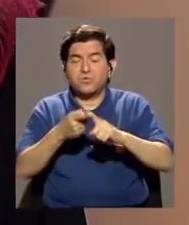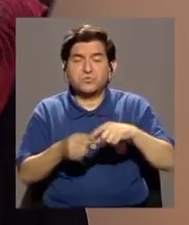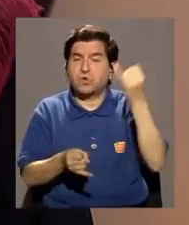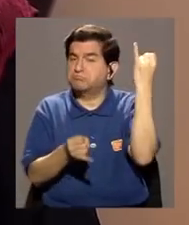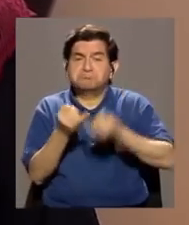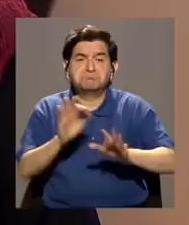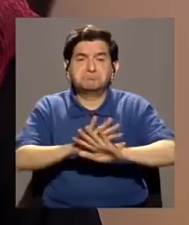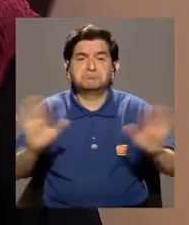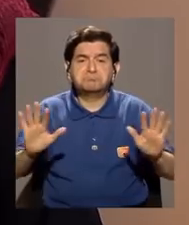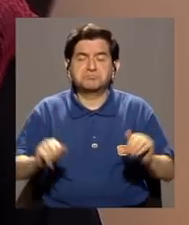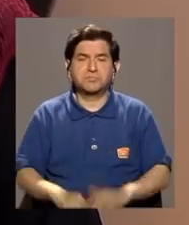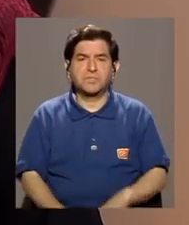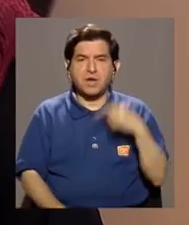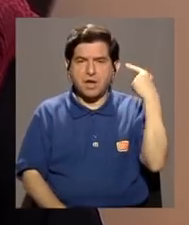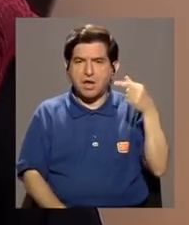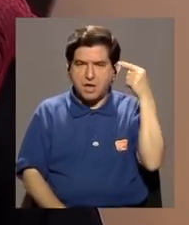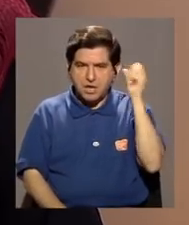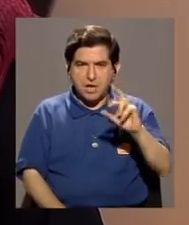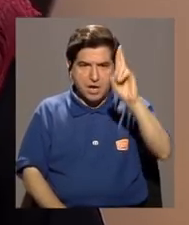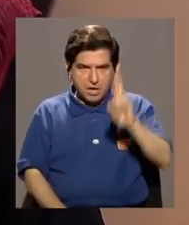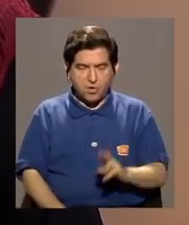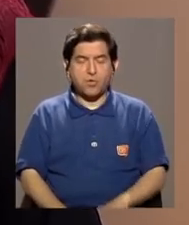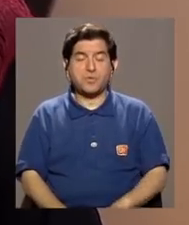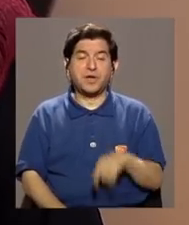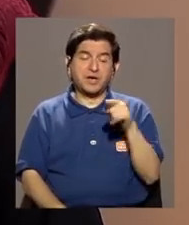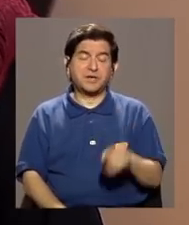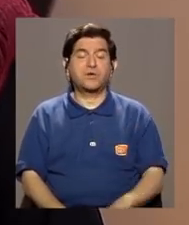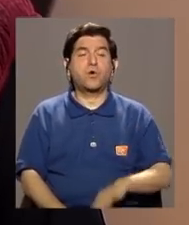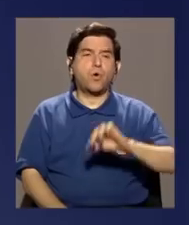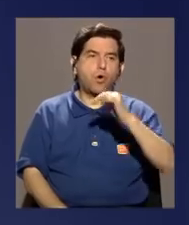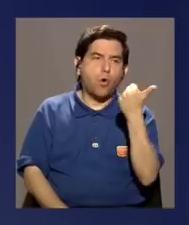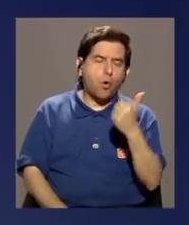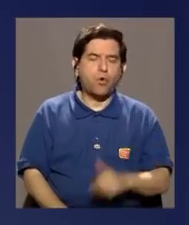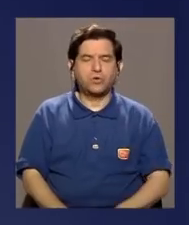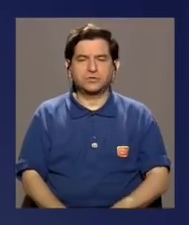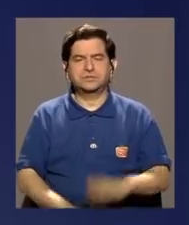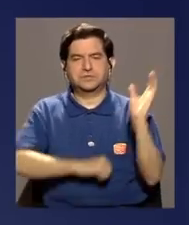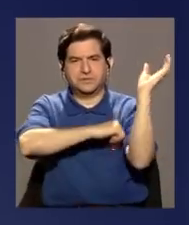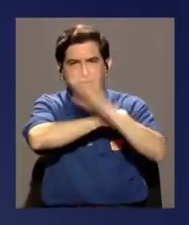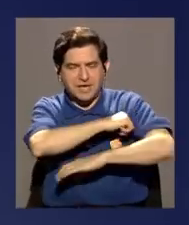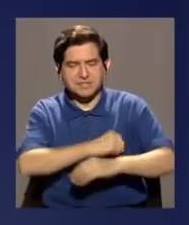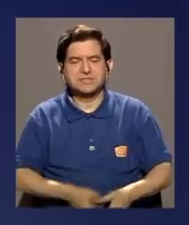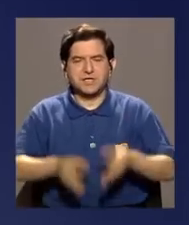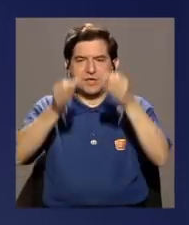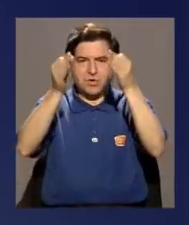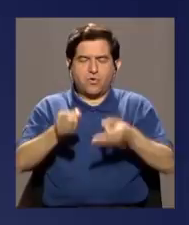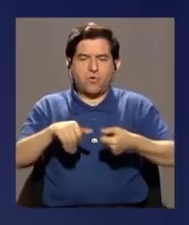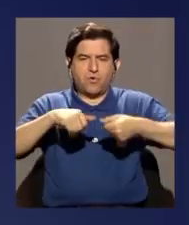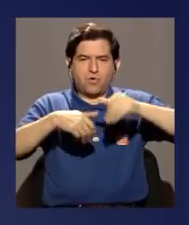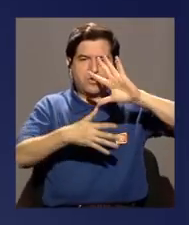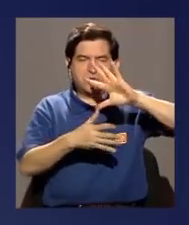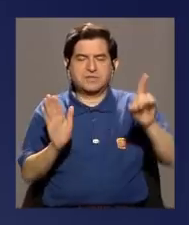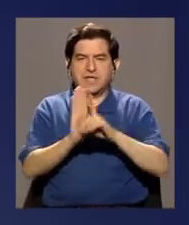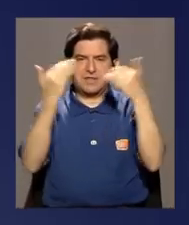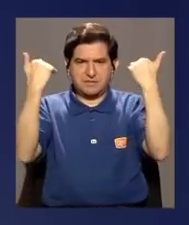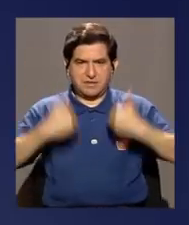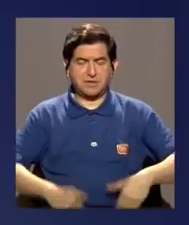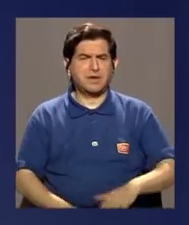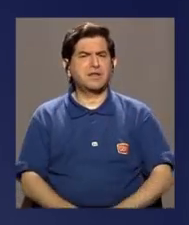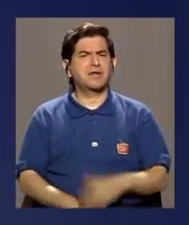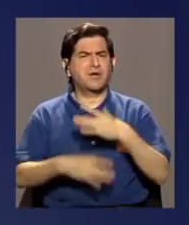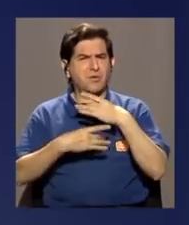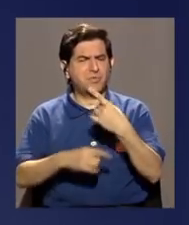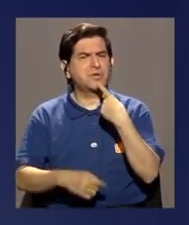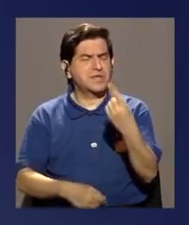y es el estado constante se desesperaría una sentencia más de la corte interamericana derechos humanos bien interesante de lo planteado